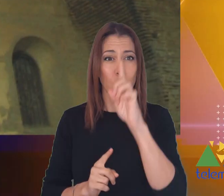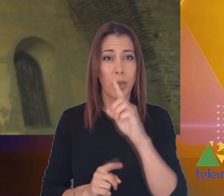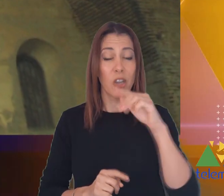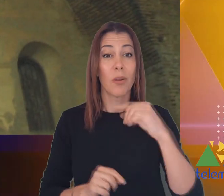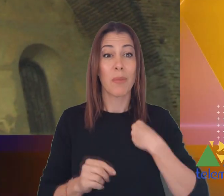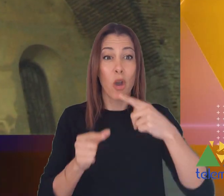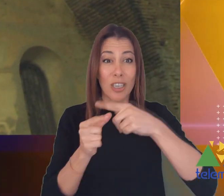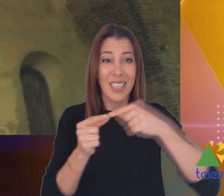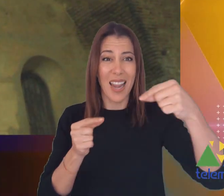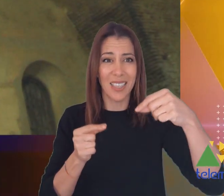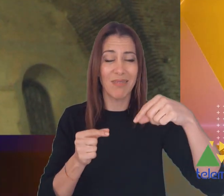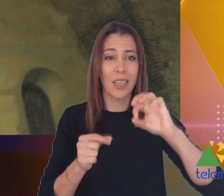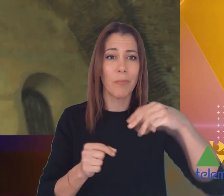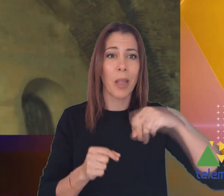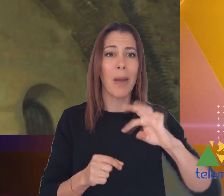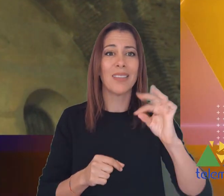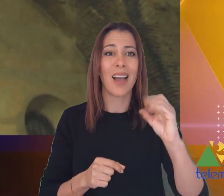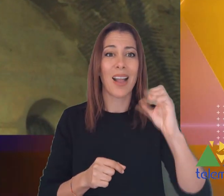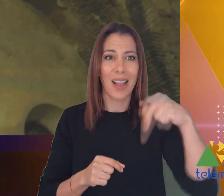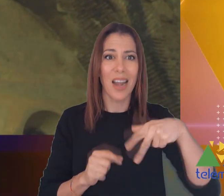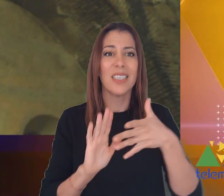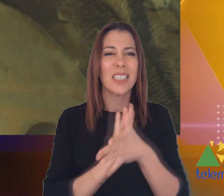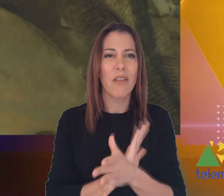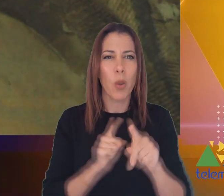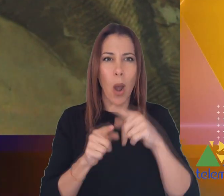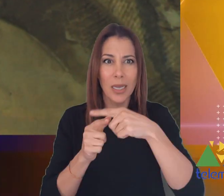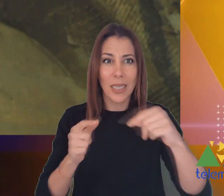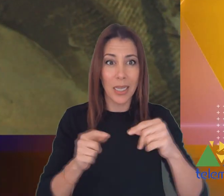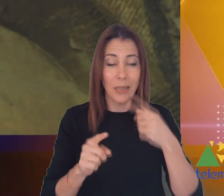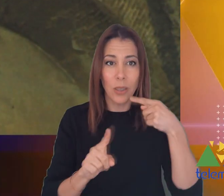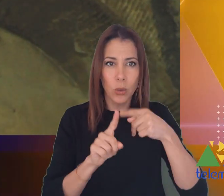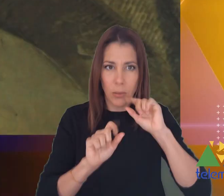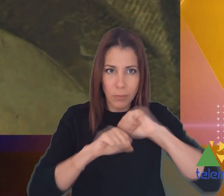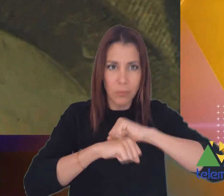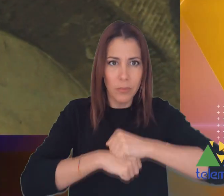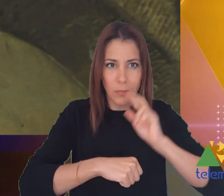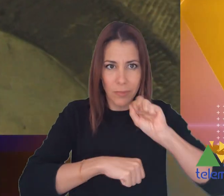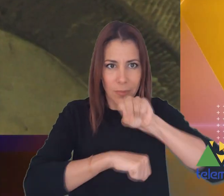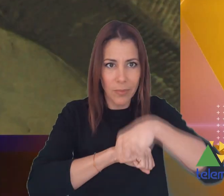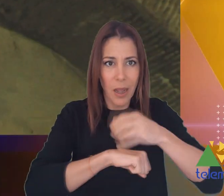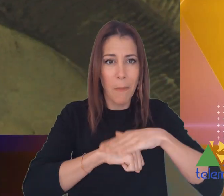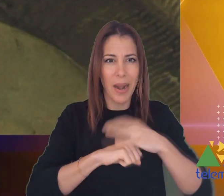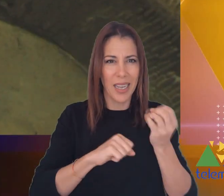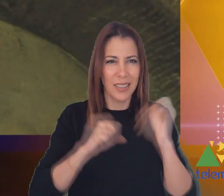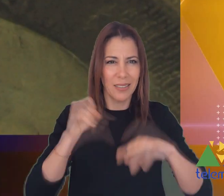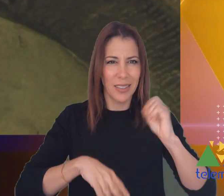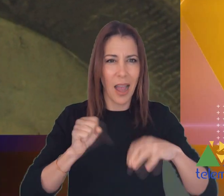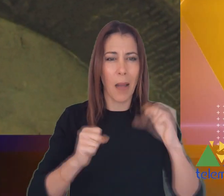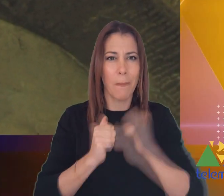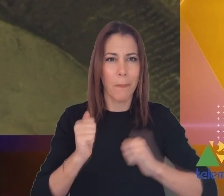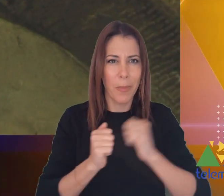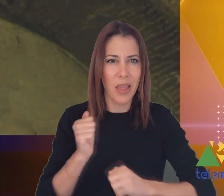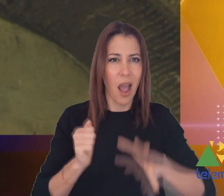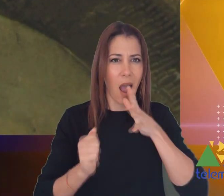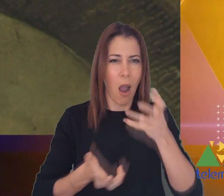matacán, ese hueco que tiene la parte de arriba, se usaba para tirar piedras o para tirar aceite hirviendo o agua hirviendo a